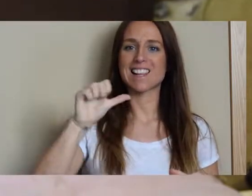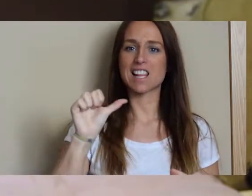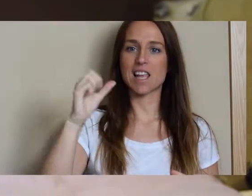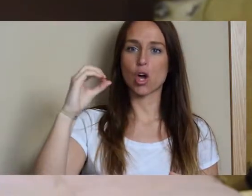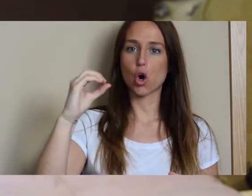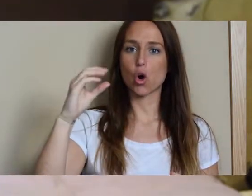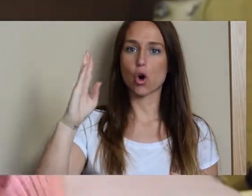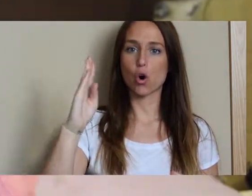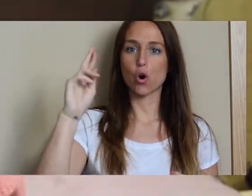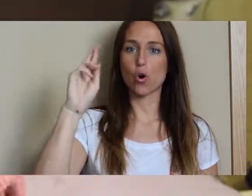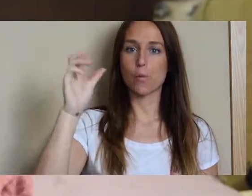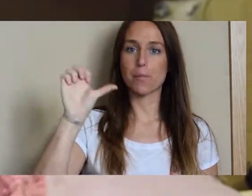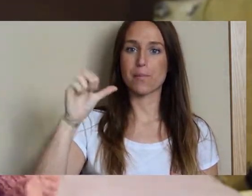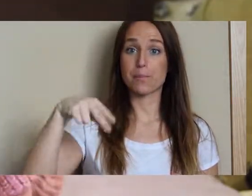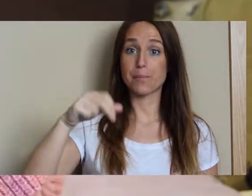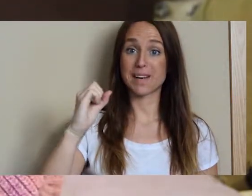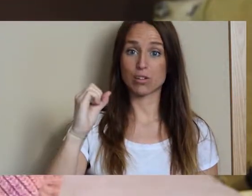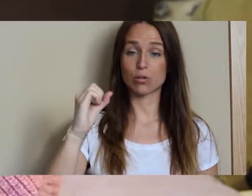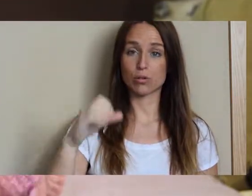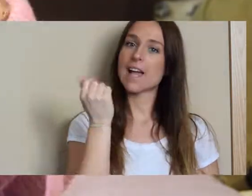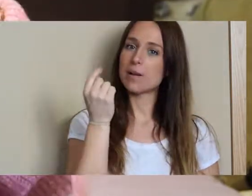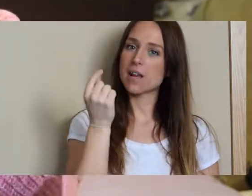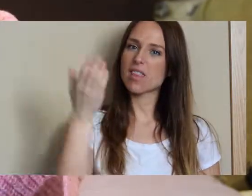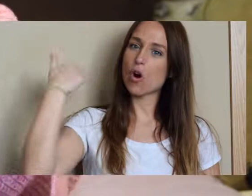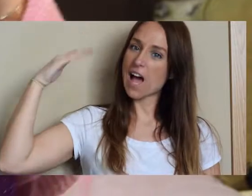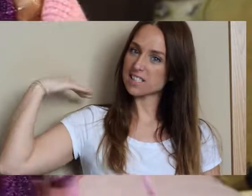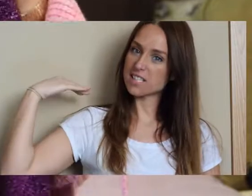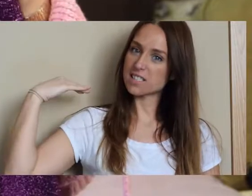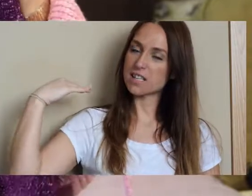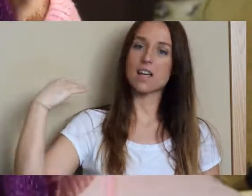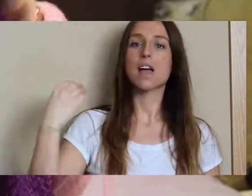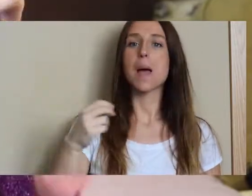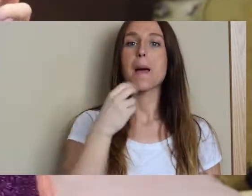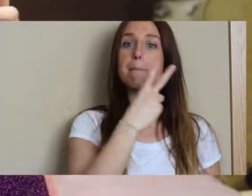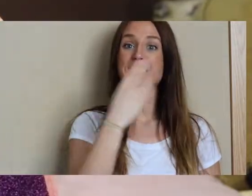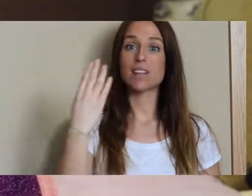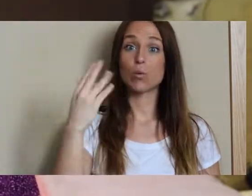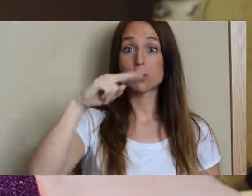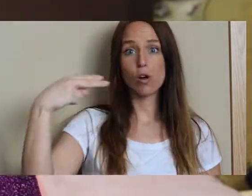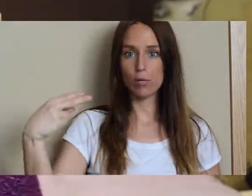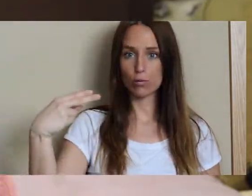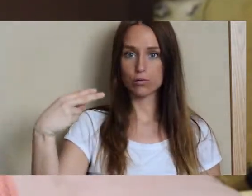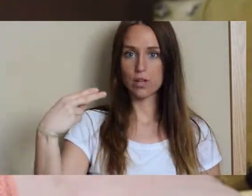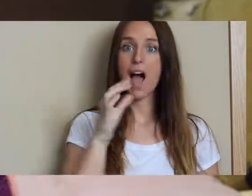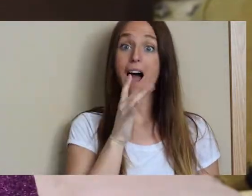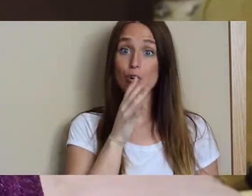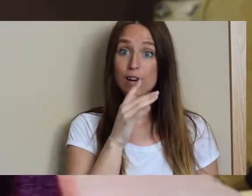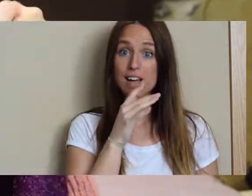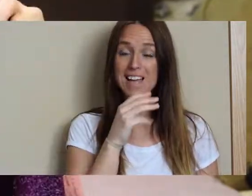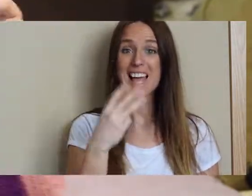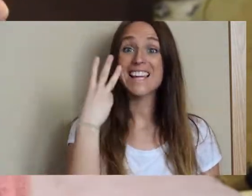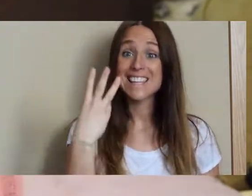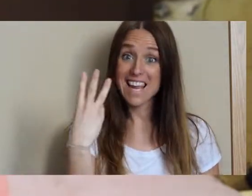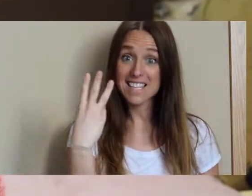lo he comprado por 3. Y es en rosita, rosita fursia, no sé si lo apreciáis por aquí bien, luego os enseño puesto,